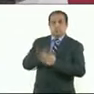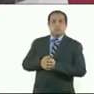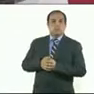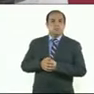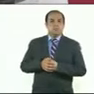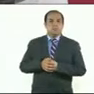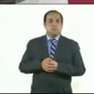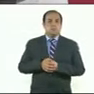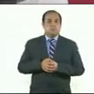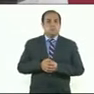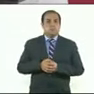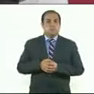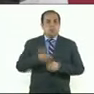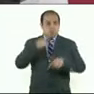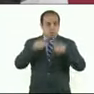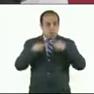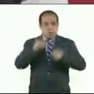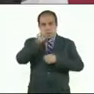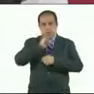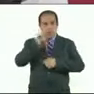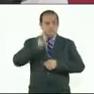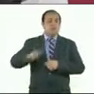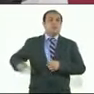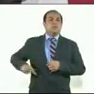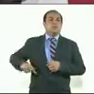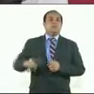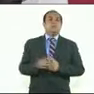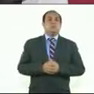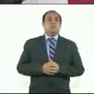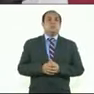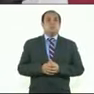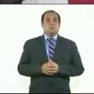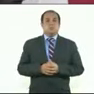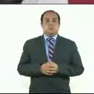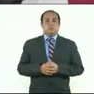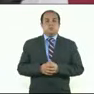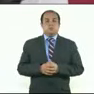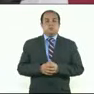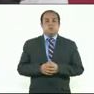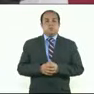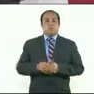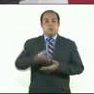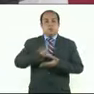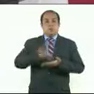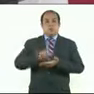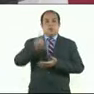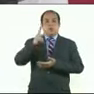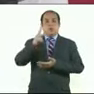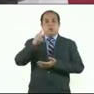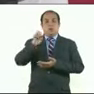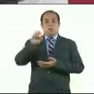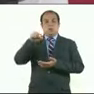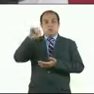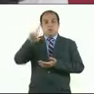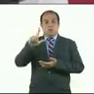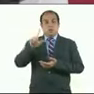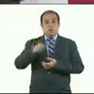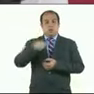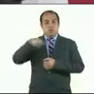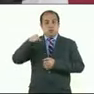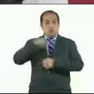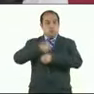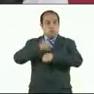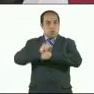fíjense que le comentaba a la jefa de gobierno que en la colonia Pensil, la semana